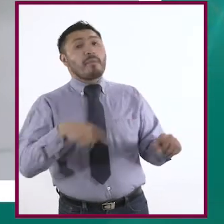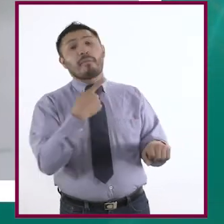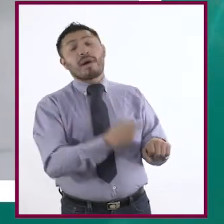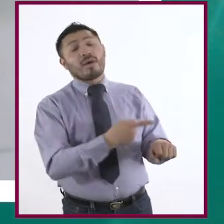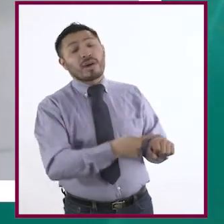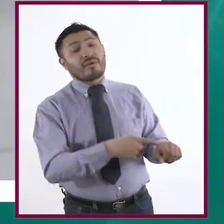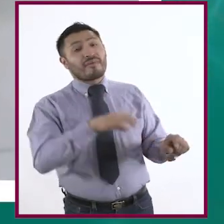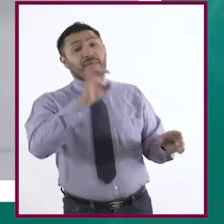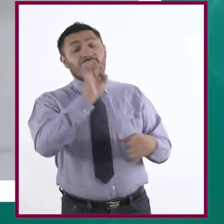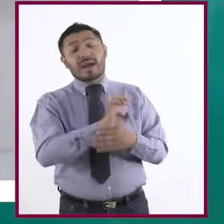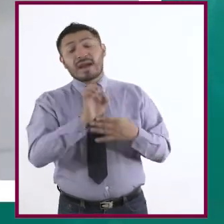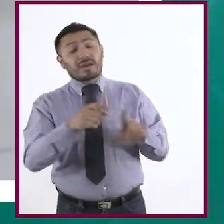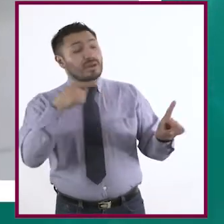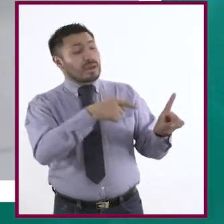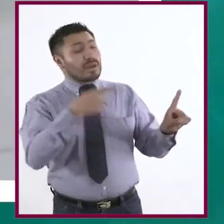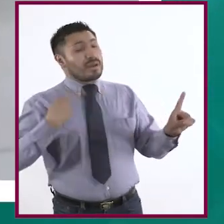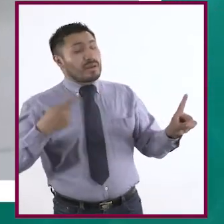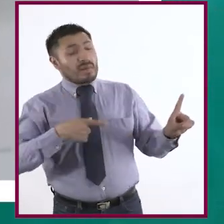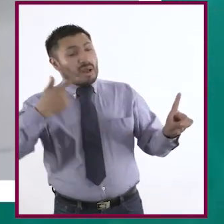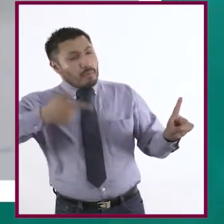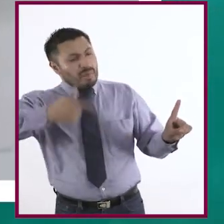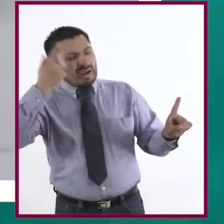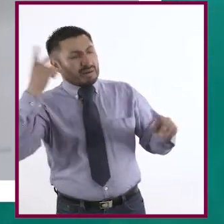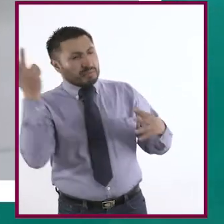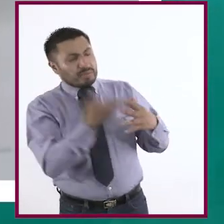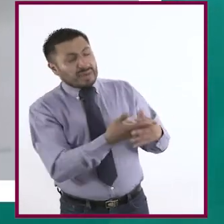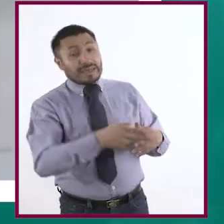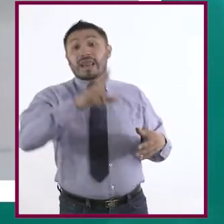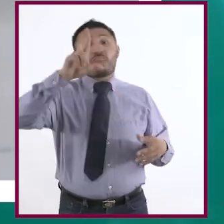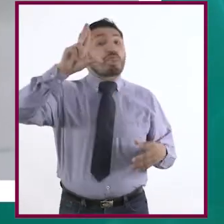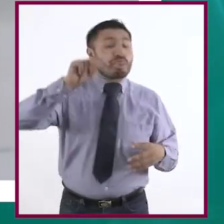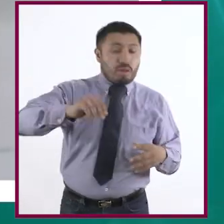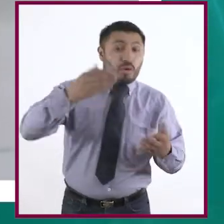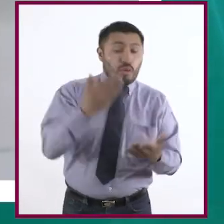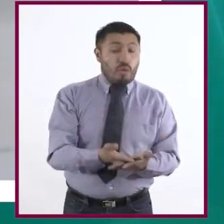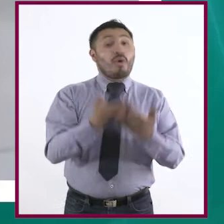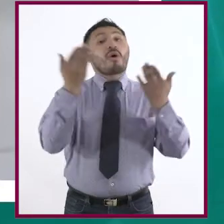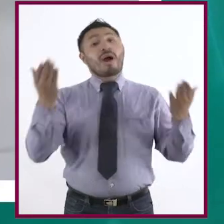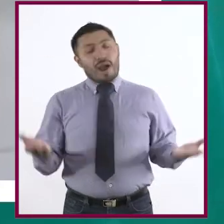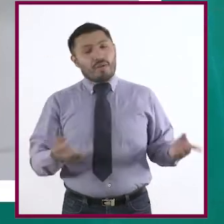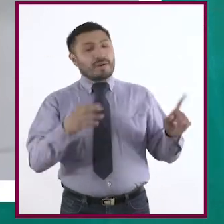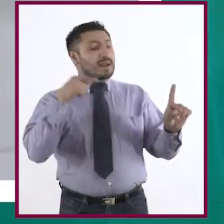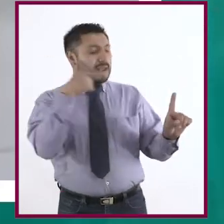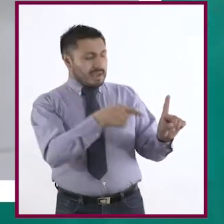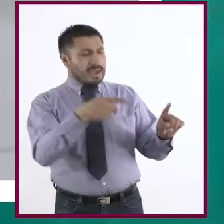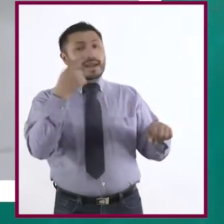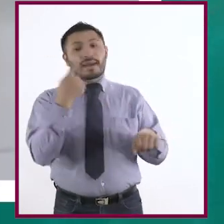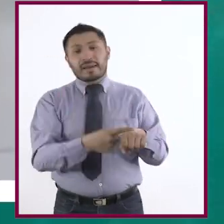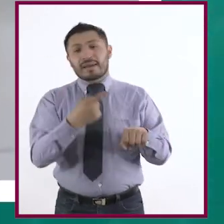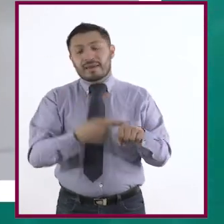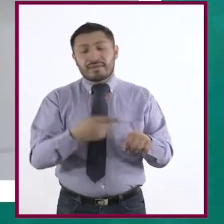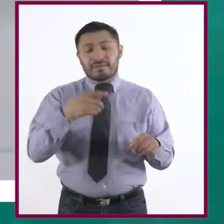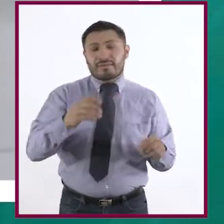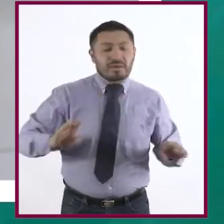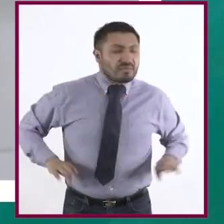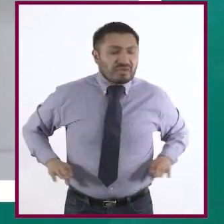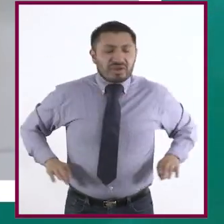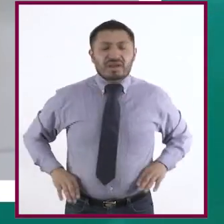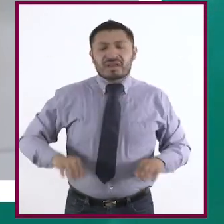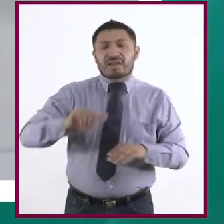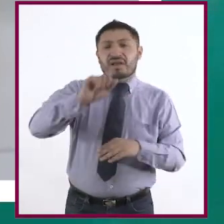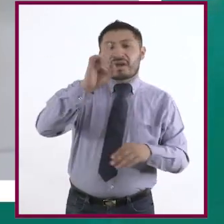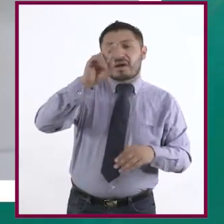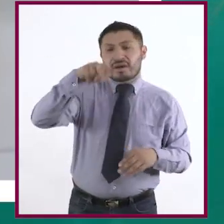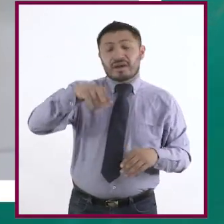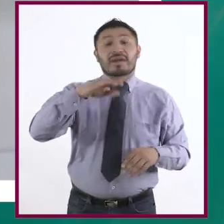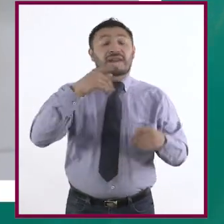al individuo, sino en esta ocasión vamos a buscar eliminar ciertas características genéticas que